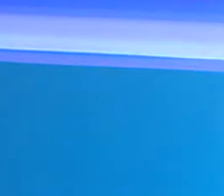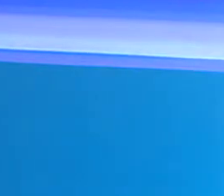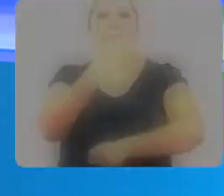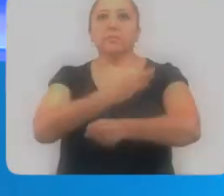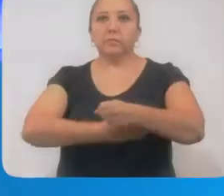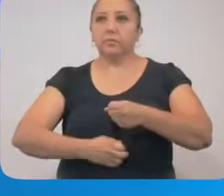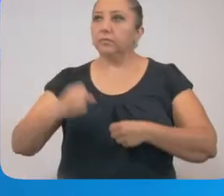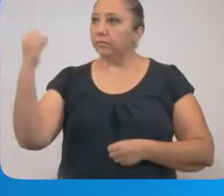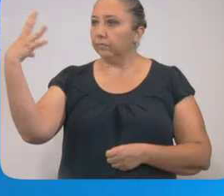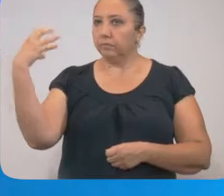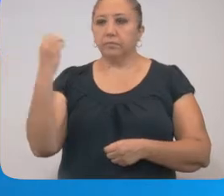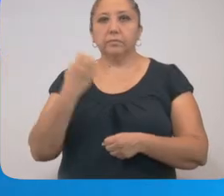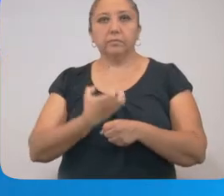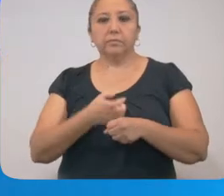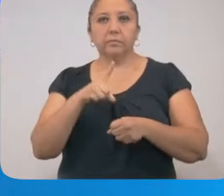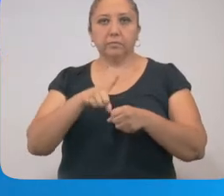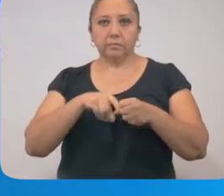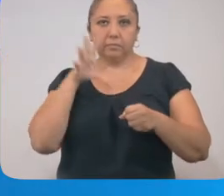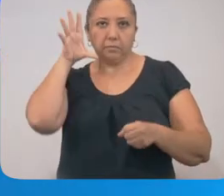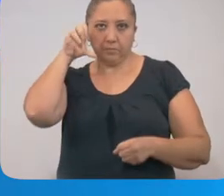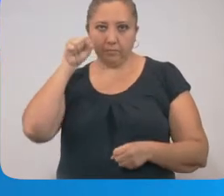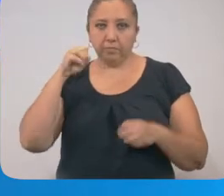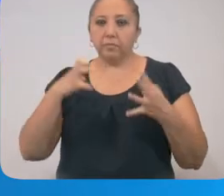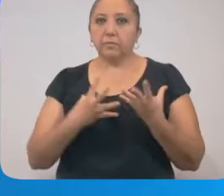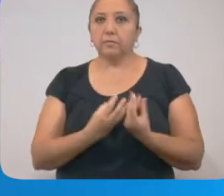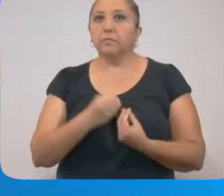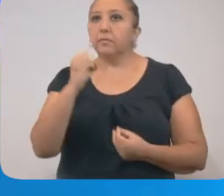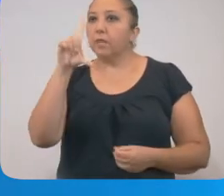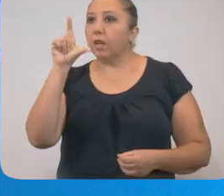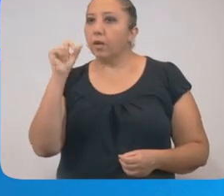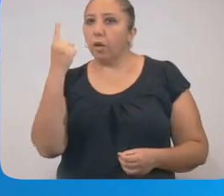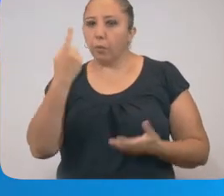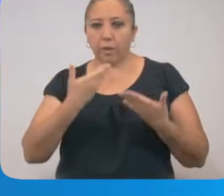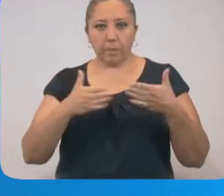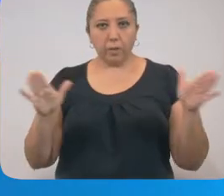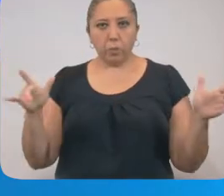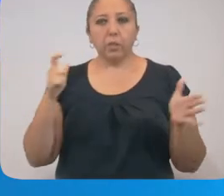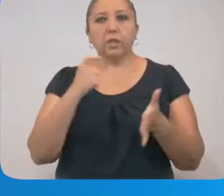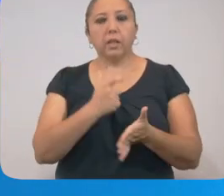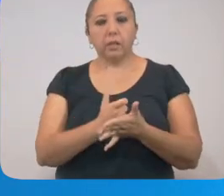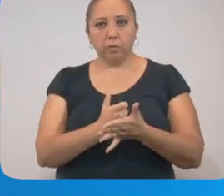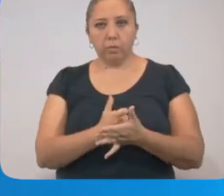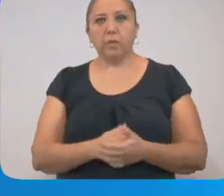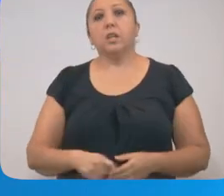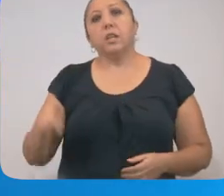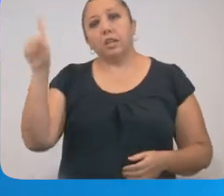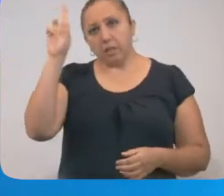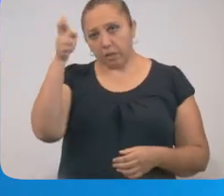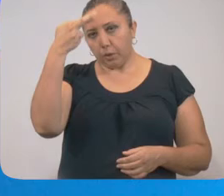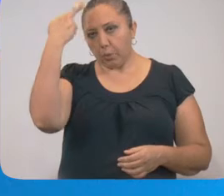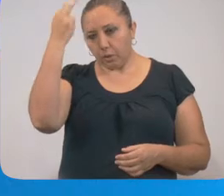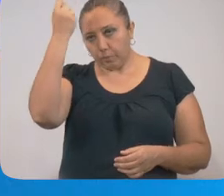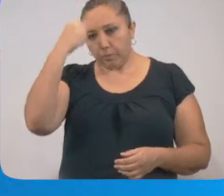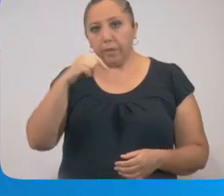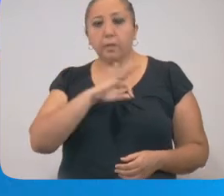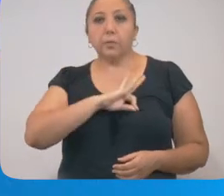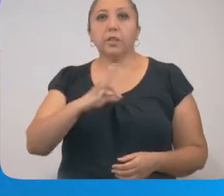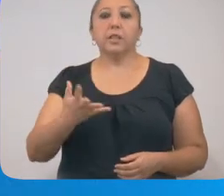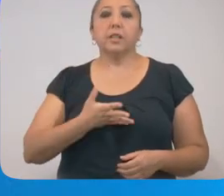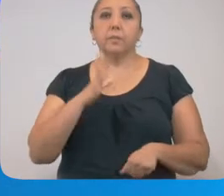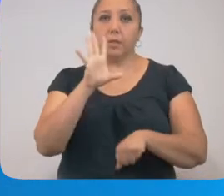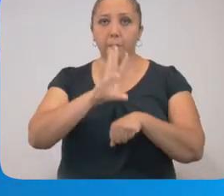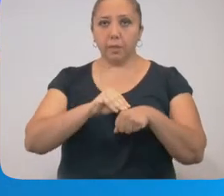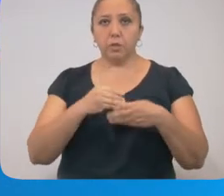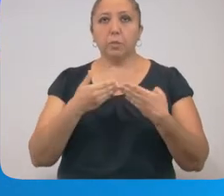tardes. El semáforo estatal está en naranja. Estamos en la ola 1 de la reapertura económica. Les recordamos que para poder contar con